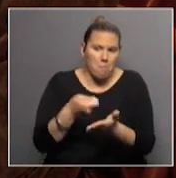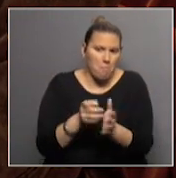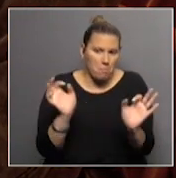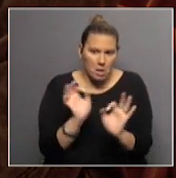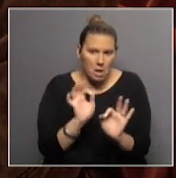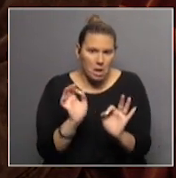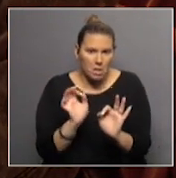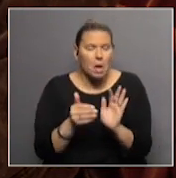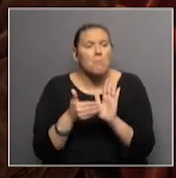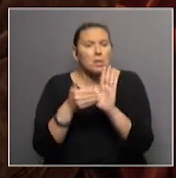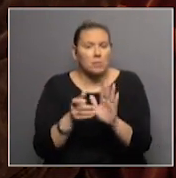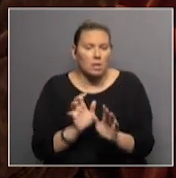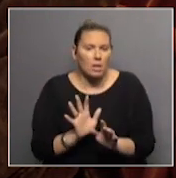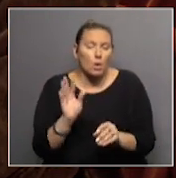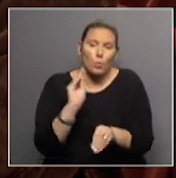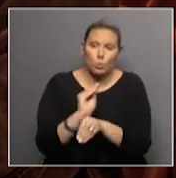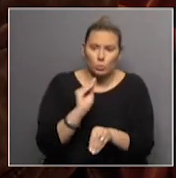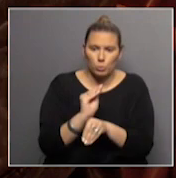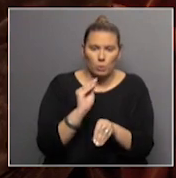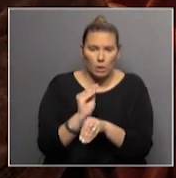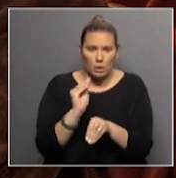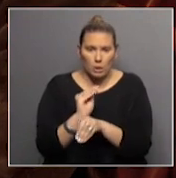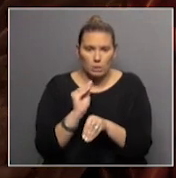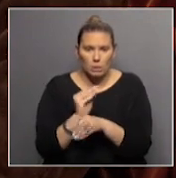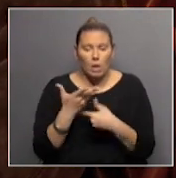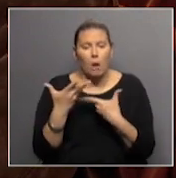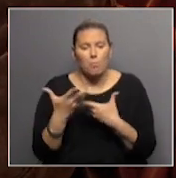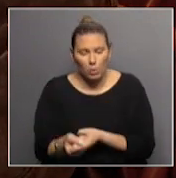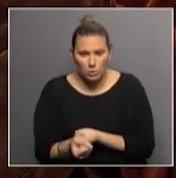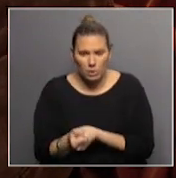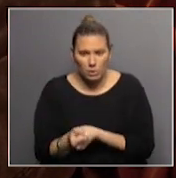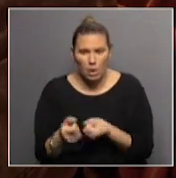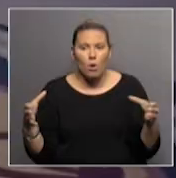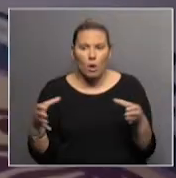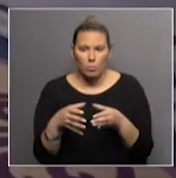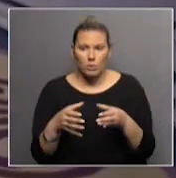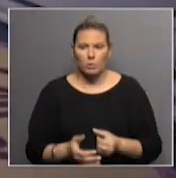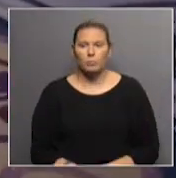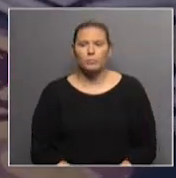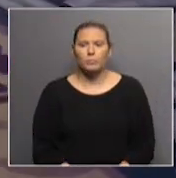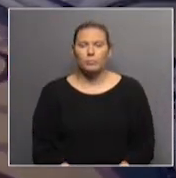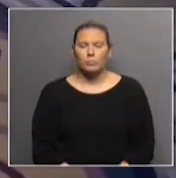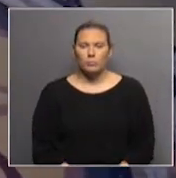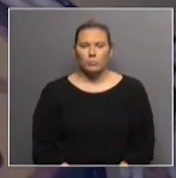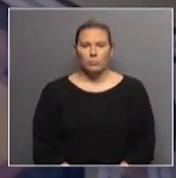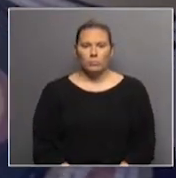a presentaciones de ese tipo, culturales, y que contribuyan y colaboren con la comunidad.